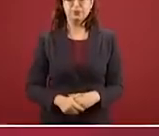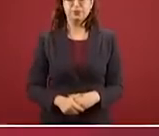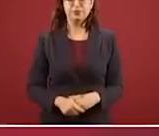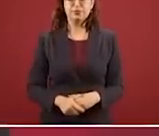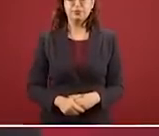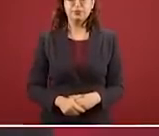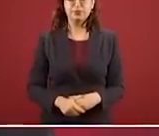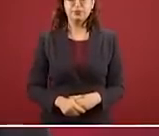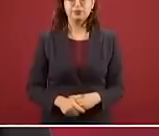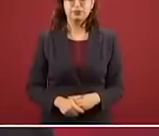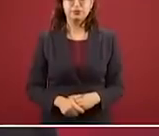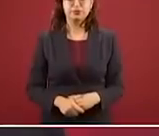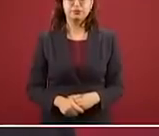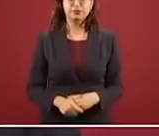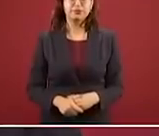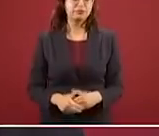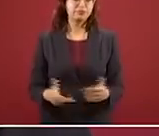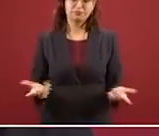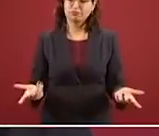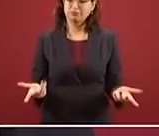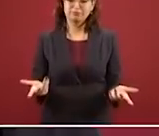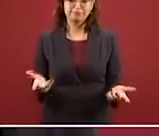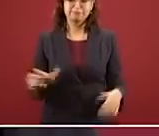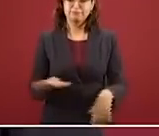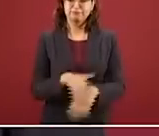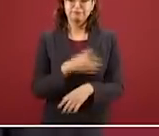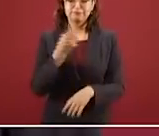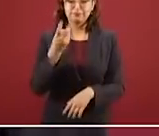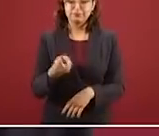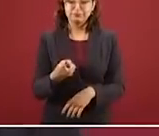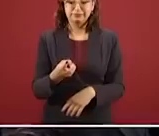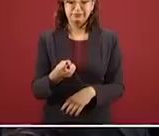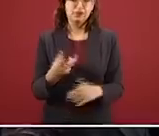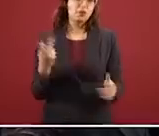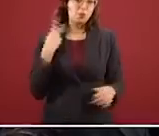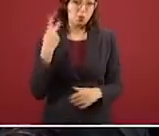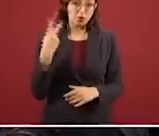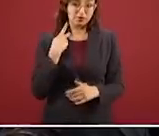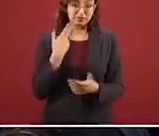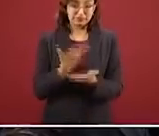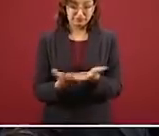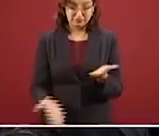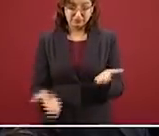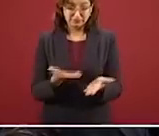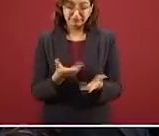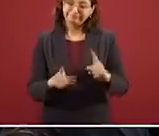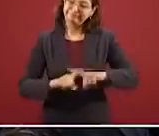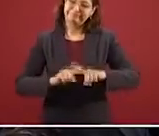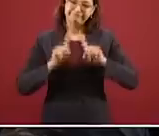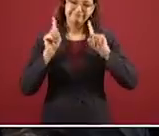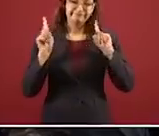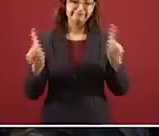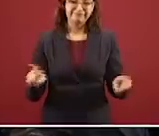Entonces, por eso ya no queremos la misma política económica.